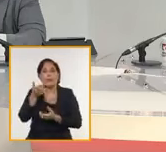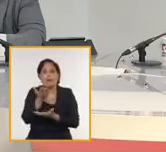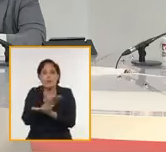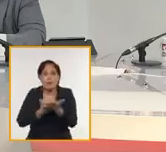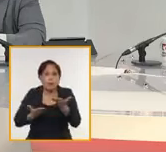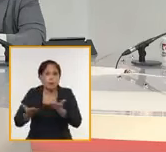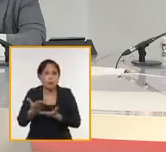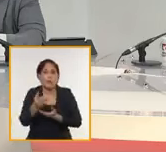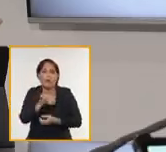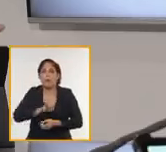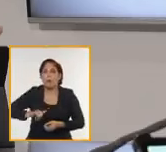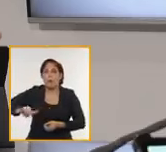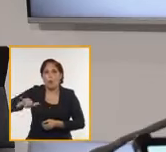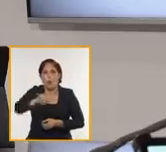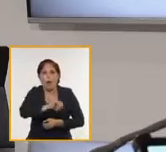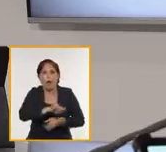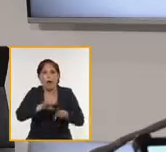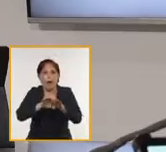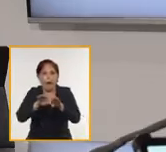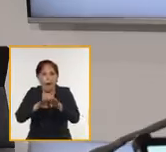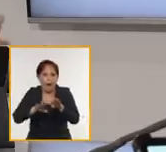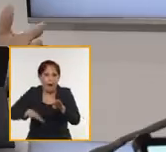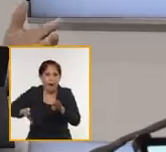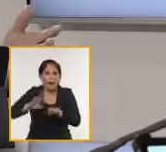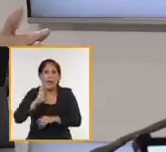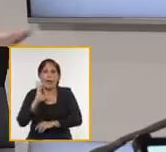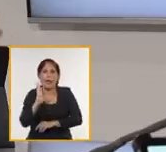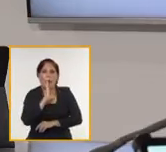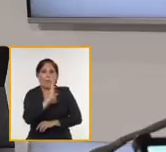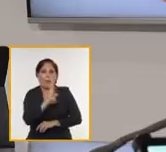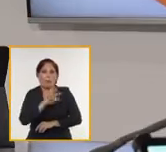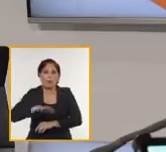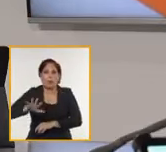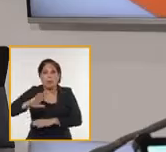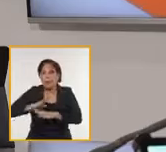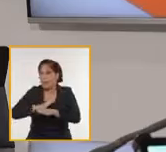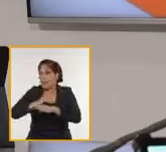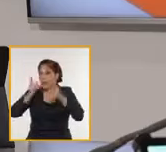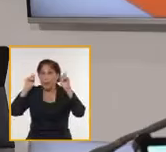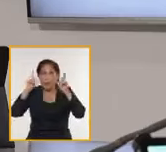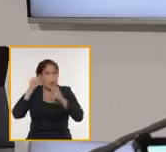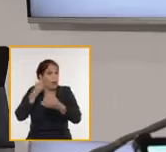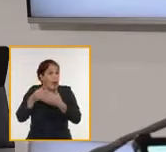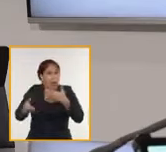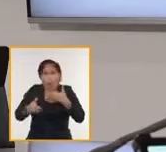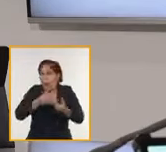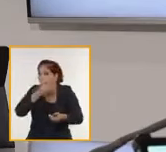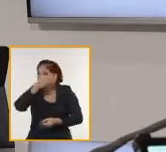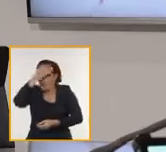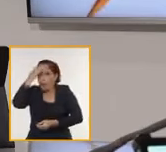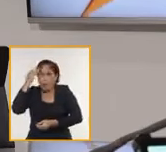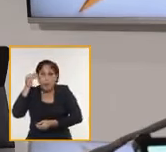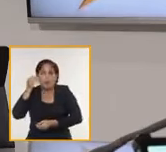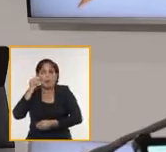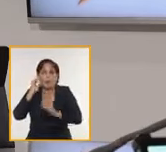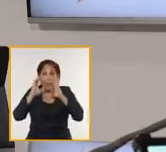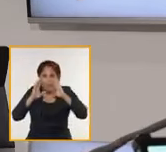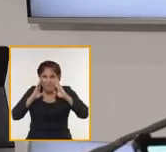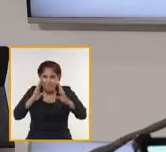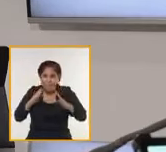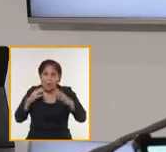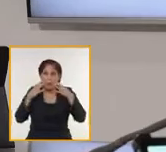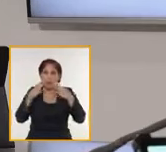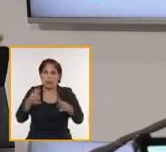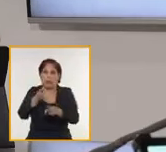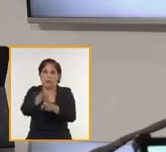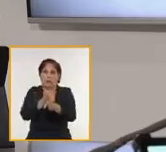la igualdad, la consulta, el respeto a la diversidad de diferentes civilizaciones que existe en ese